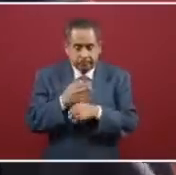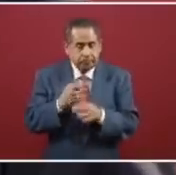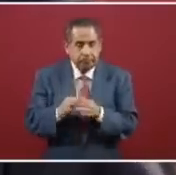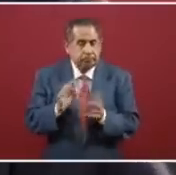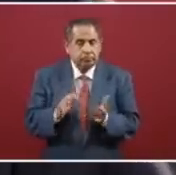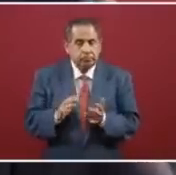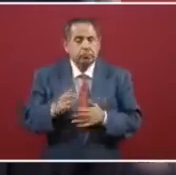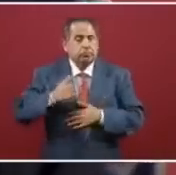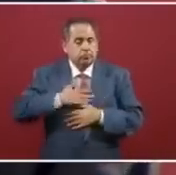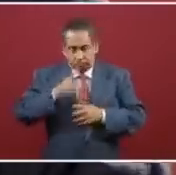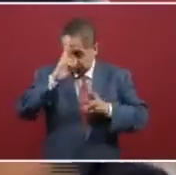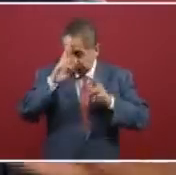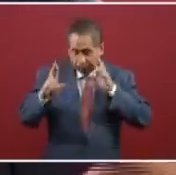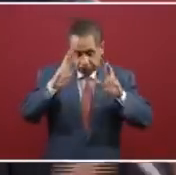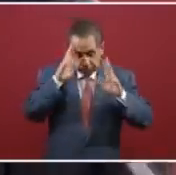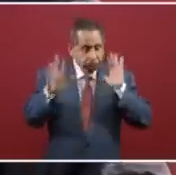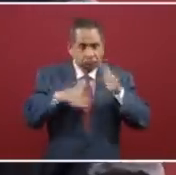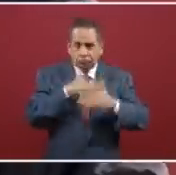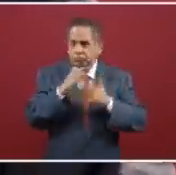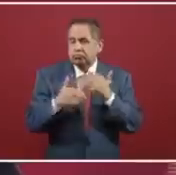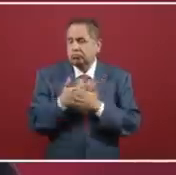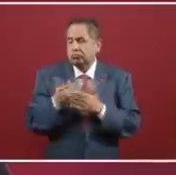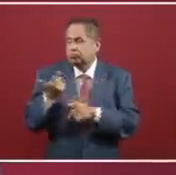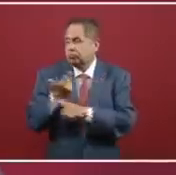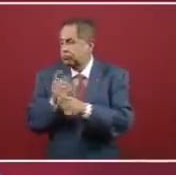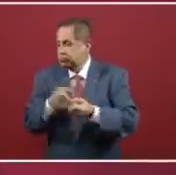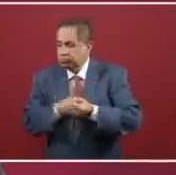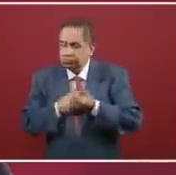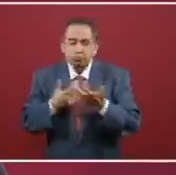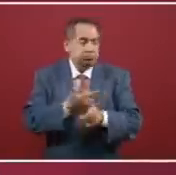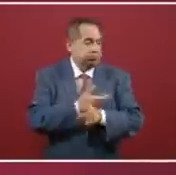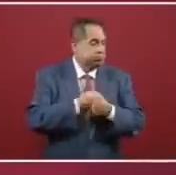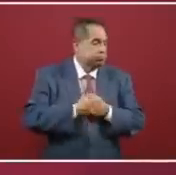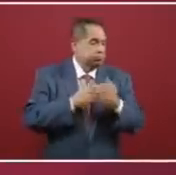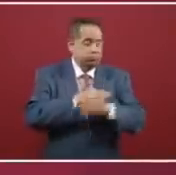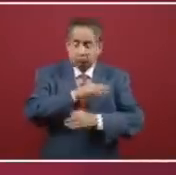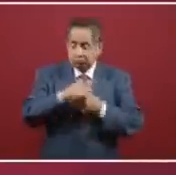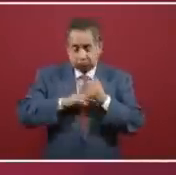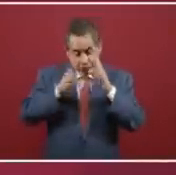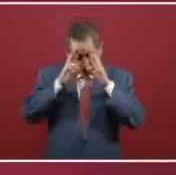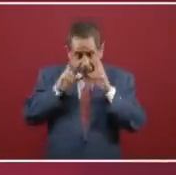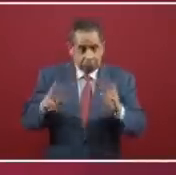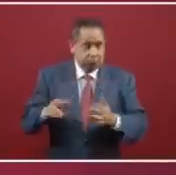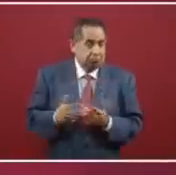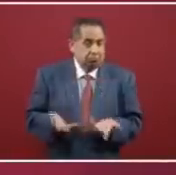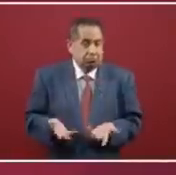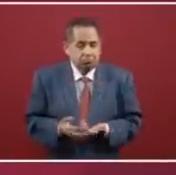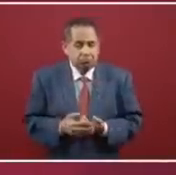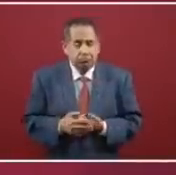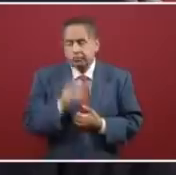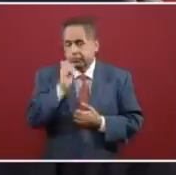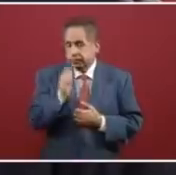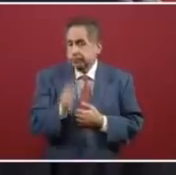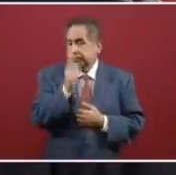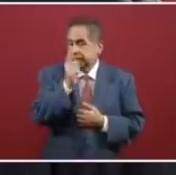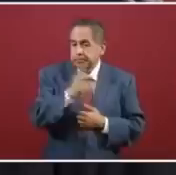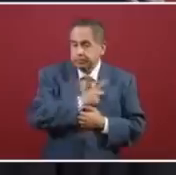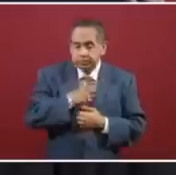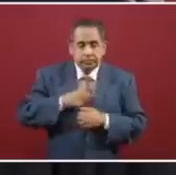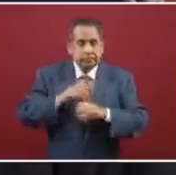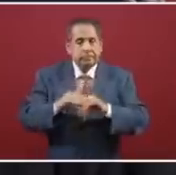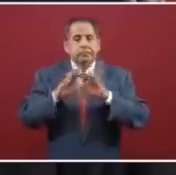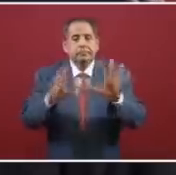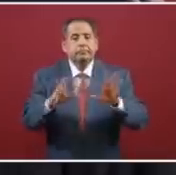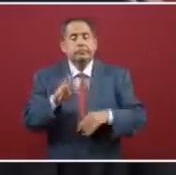soy respetuoso de la libertad de todos lo que sí debe de quedar claro